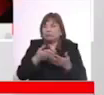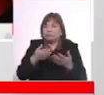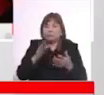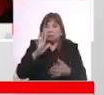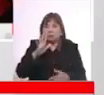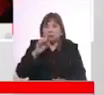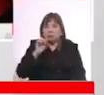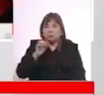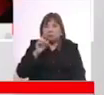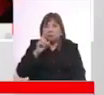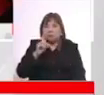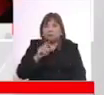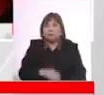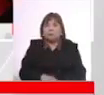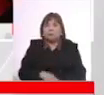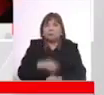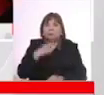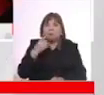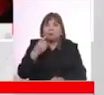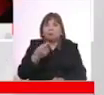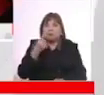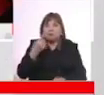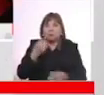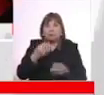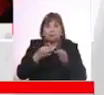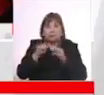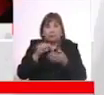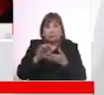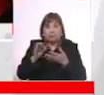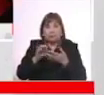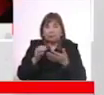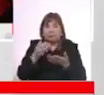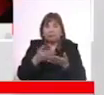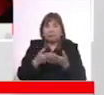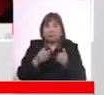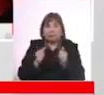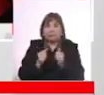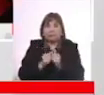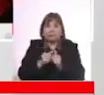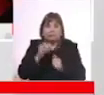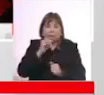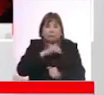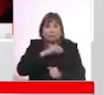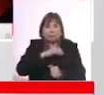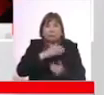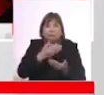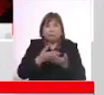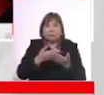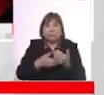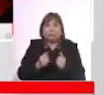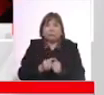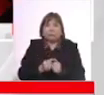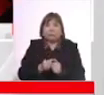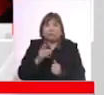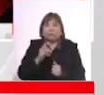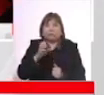5.1. Son elegibles como beneficiarios del